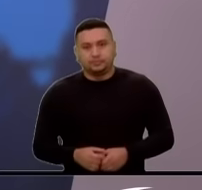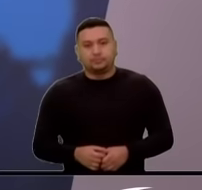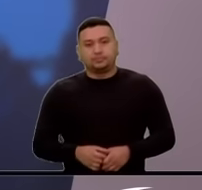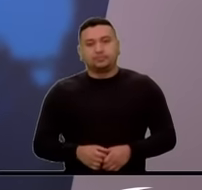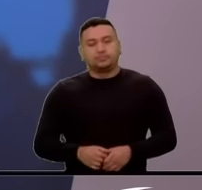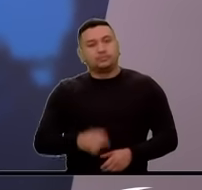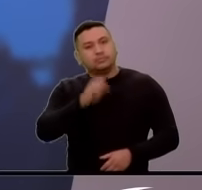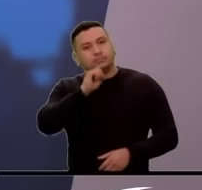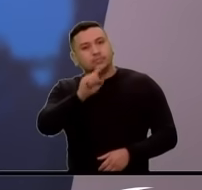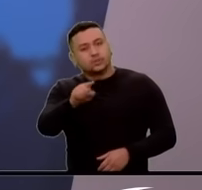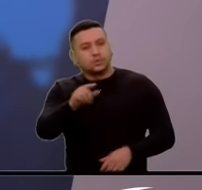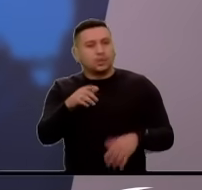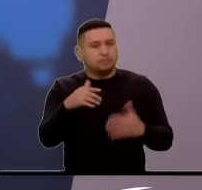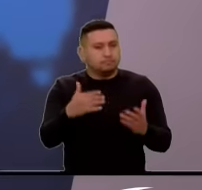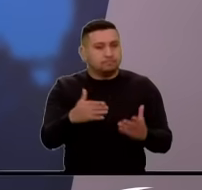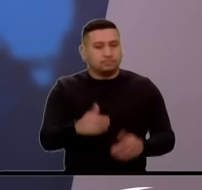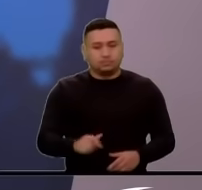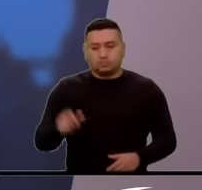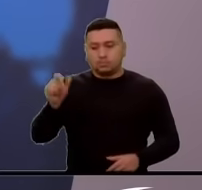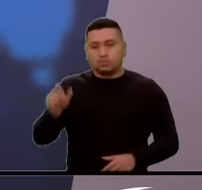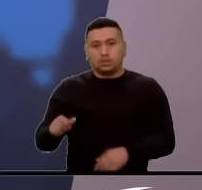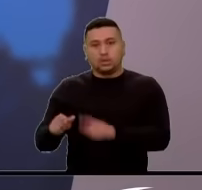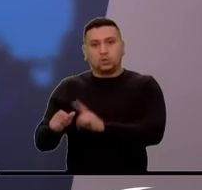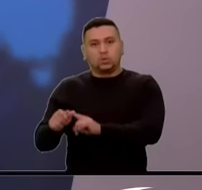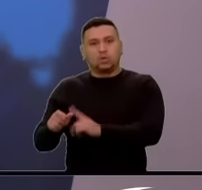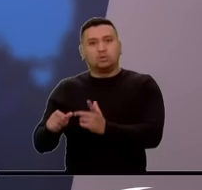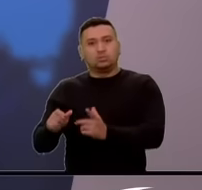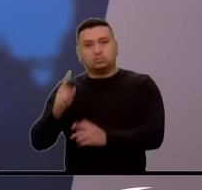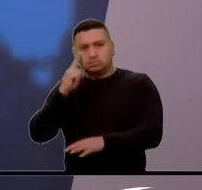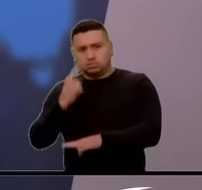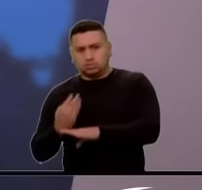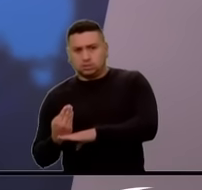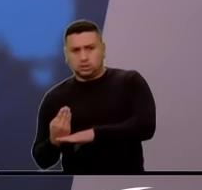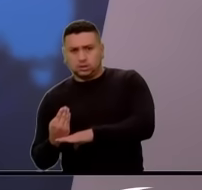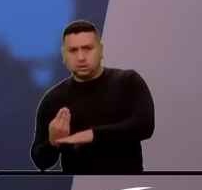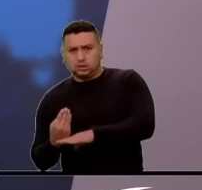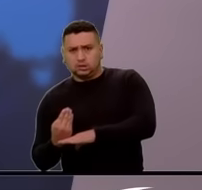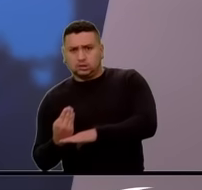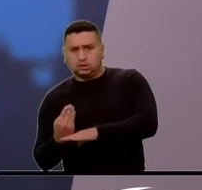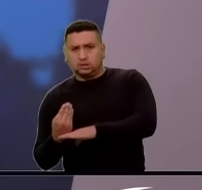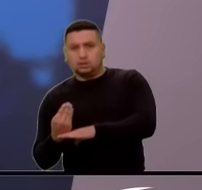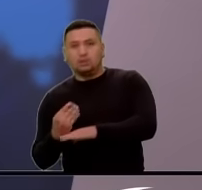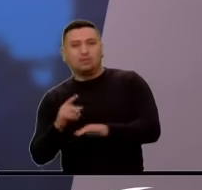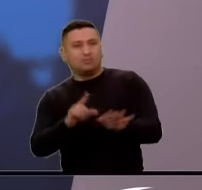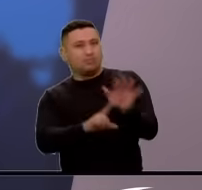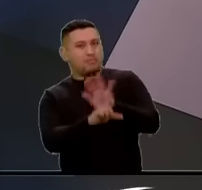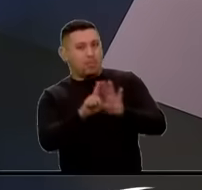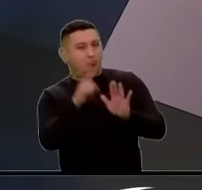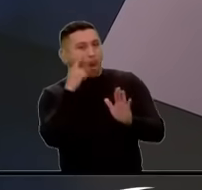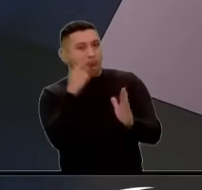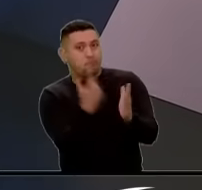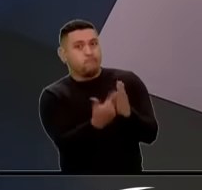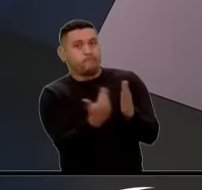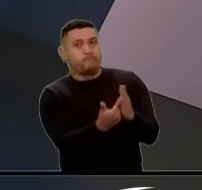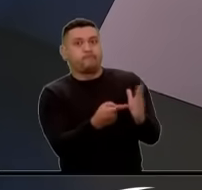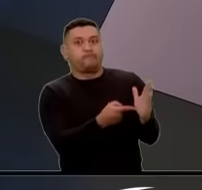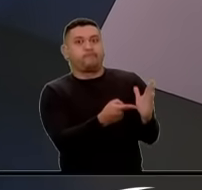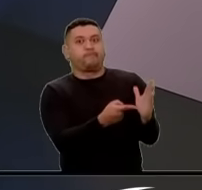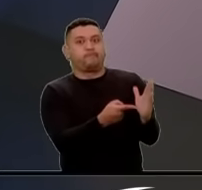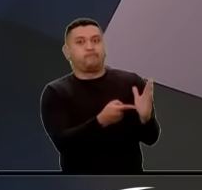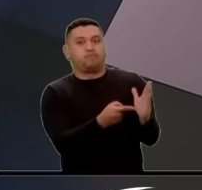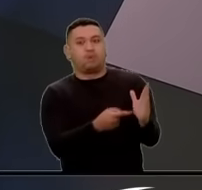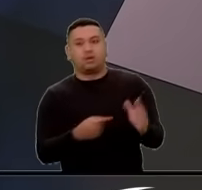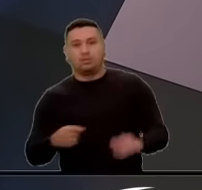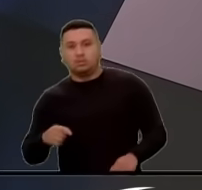todas estas circunstancias, es un video que ella no deja de grabar, y porque es el momento en que prácticamente usted estrella la camioneta, es